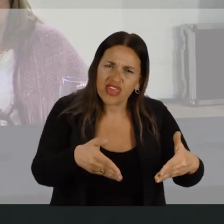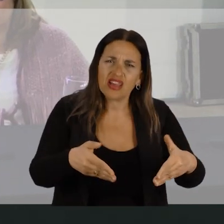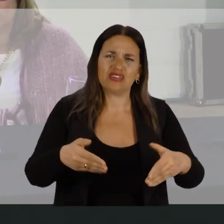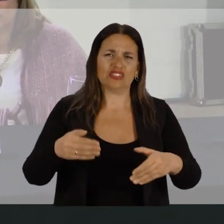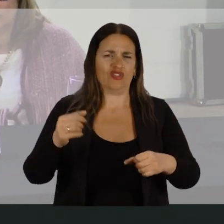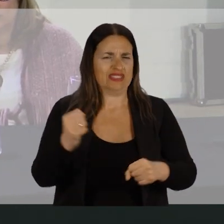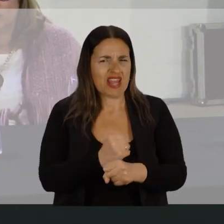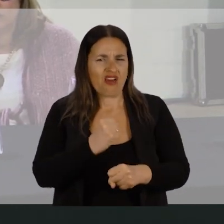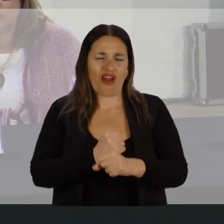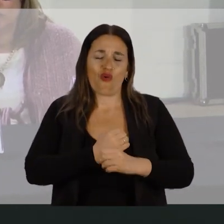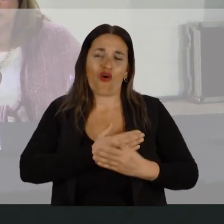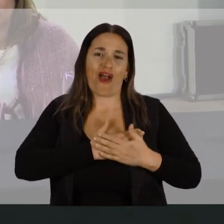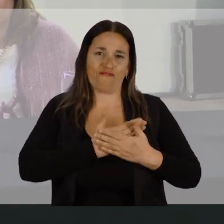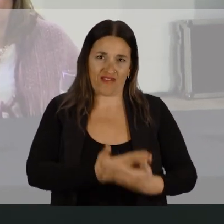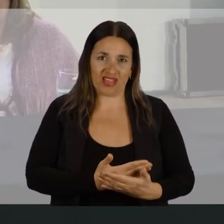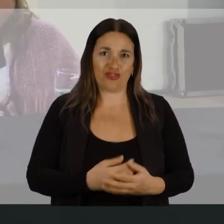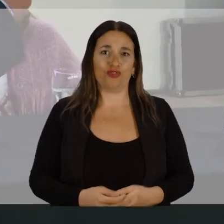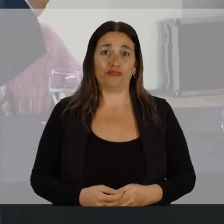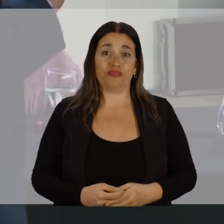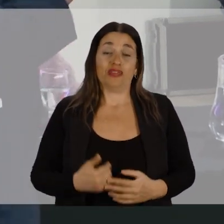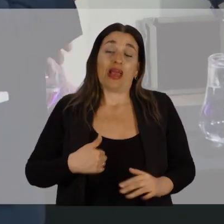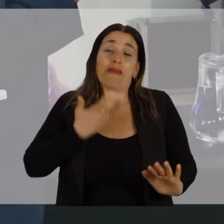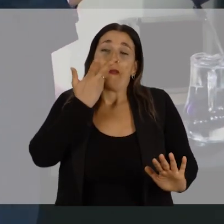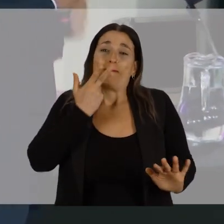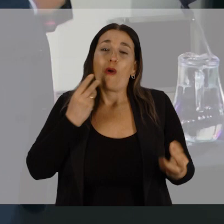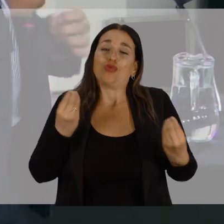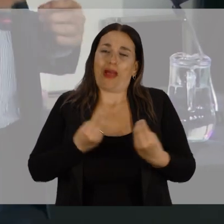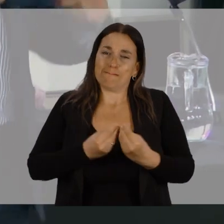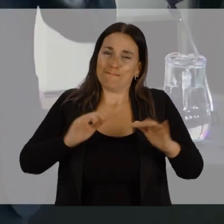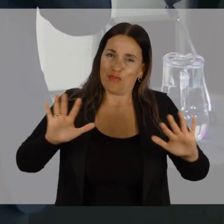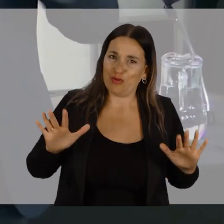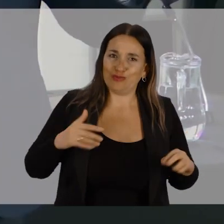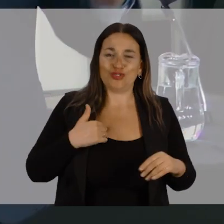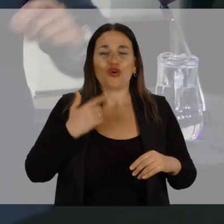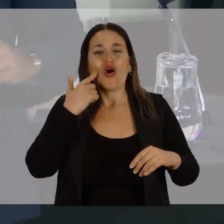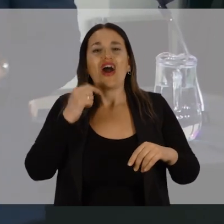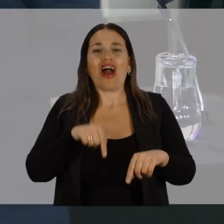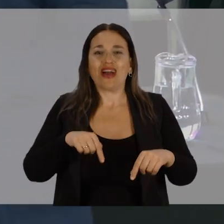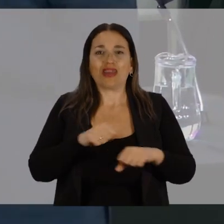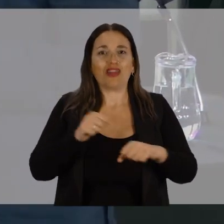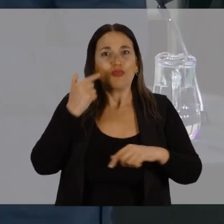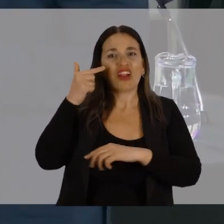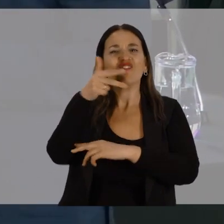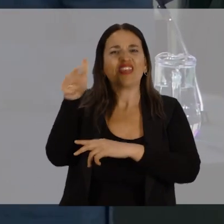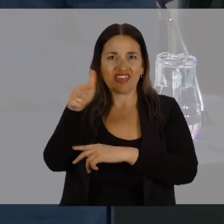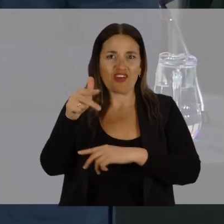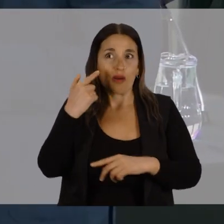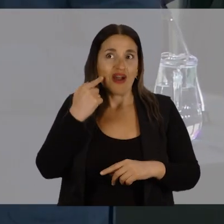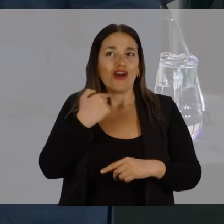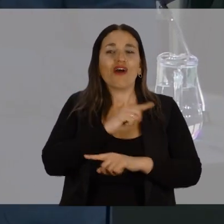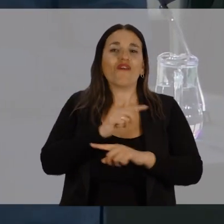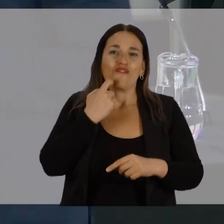dedicación, afecto. Y con algo que a mí me gustó mucho, que capaz que pasó por alto en el video.